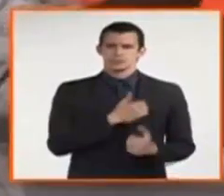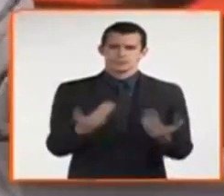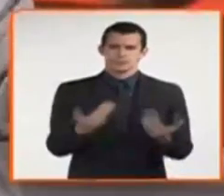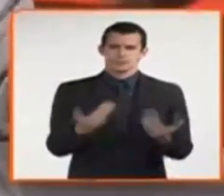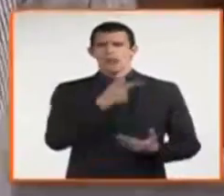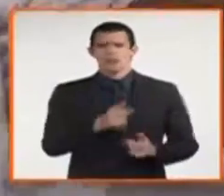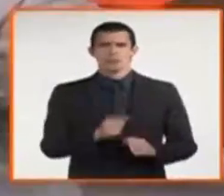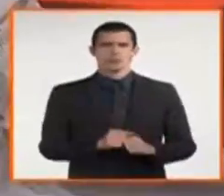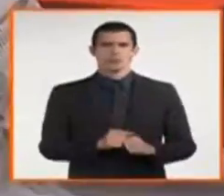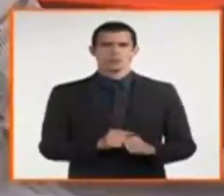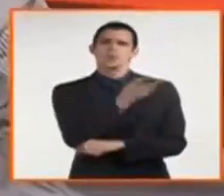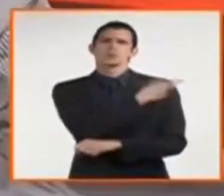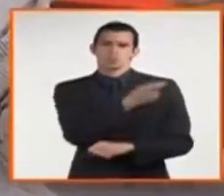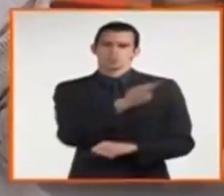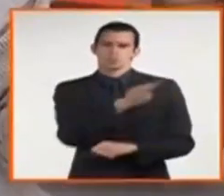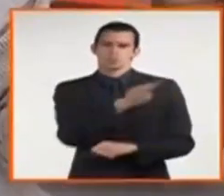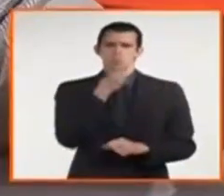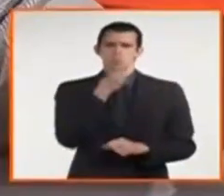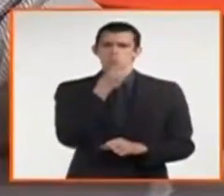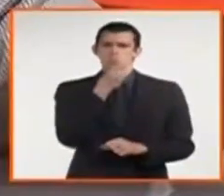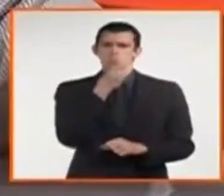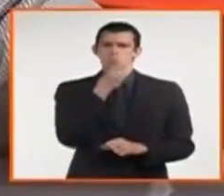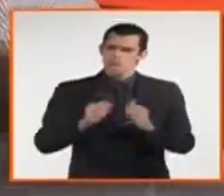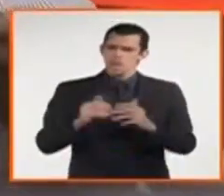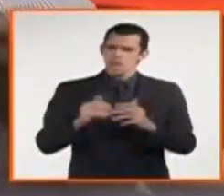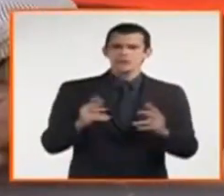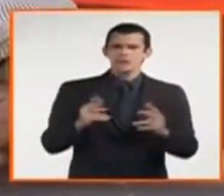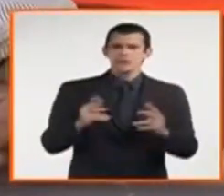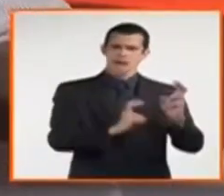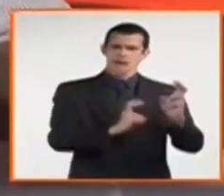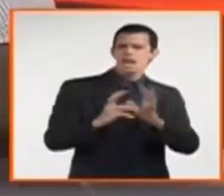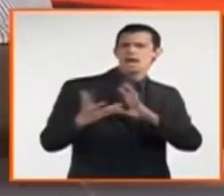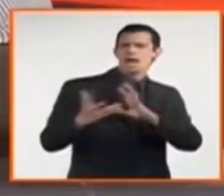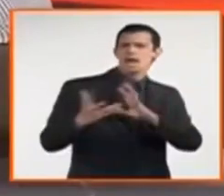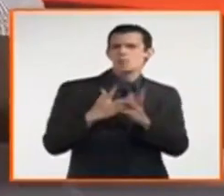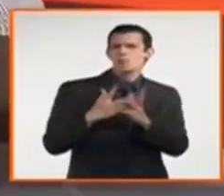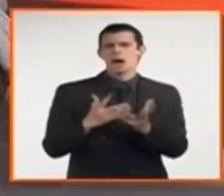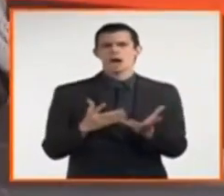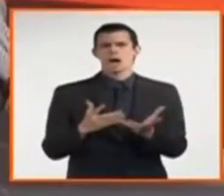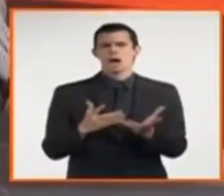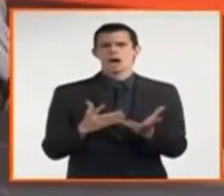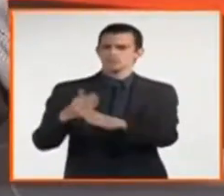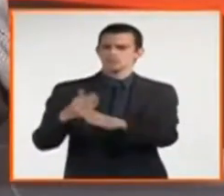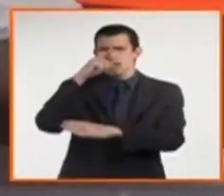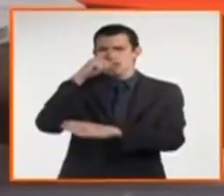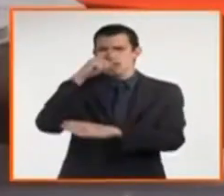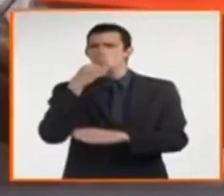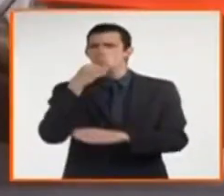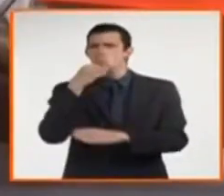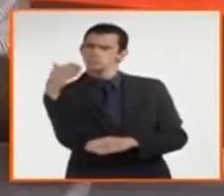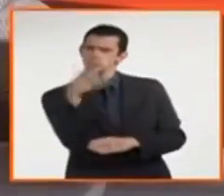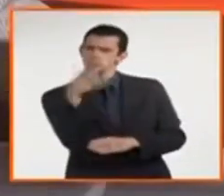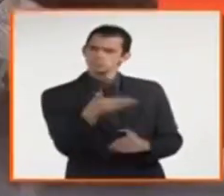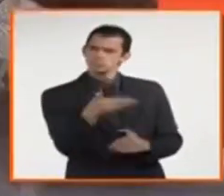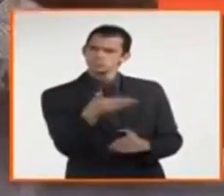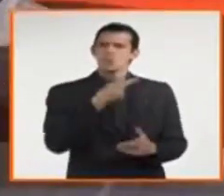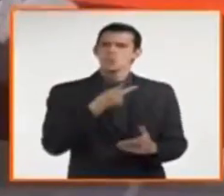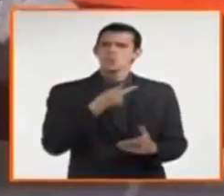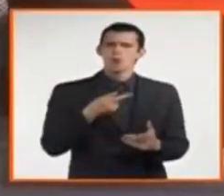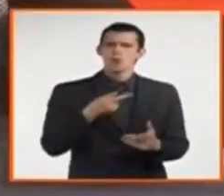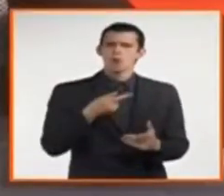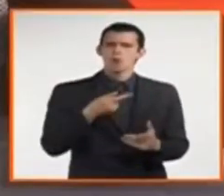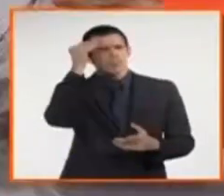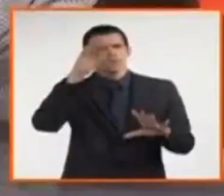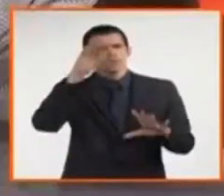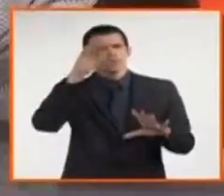abierto al público o sea podamos tenerles rock hip hop el reggaeton no sea